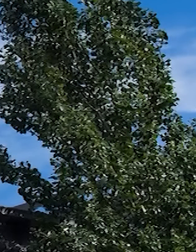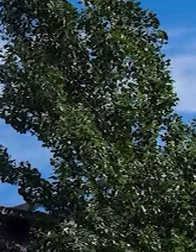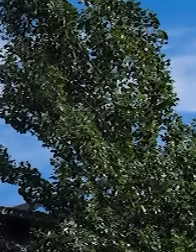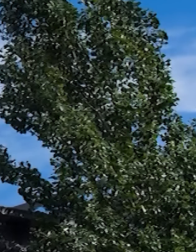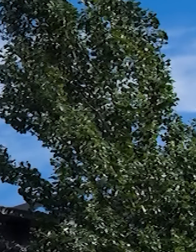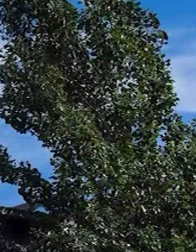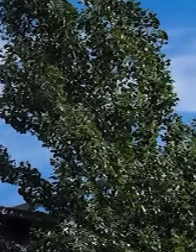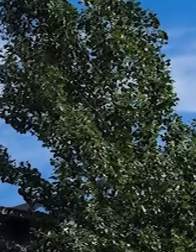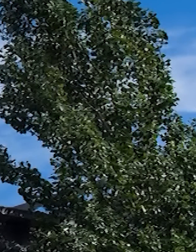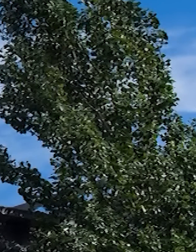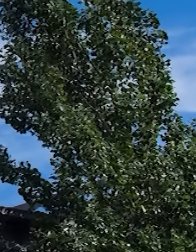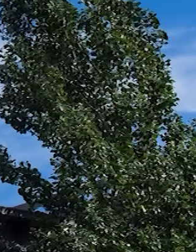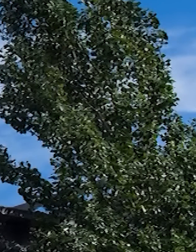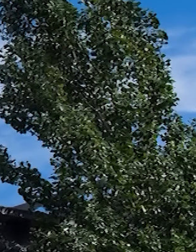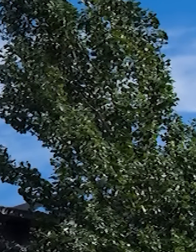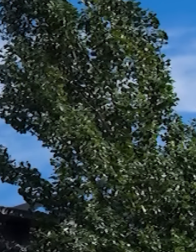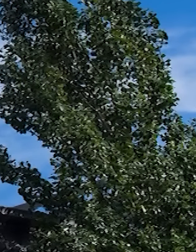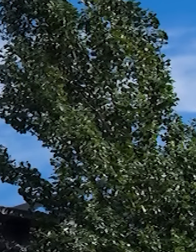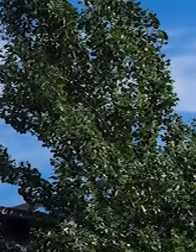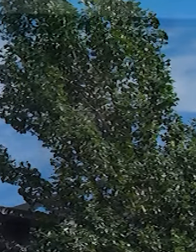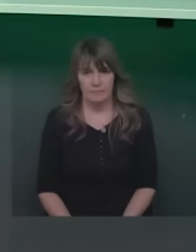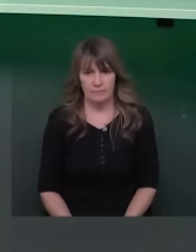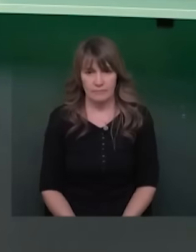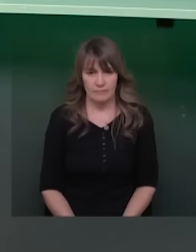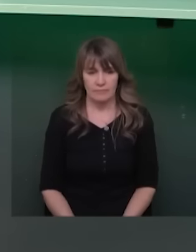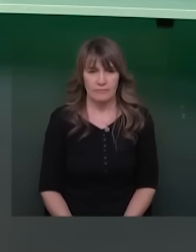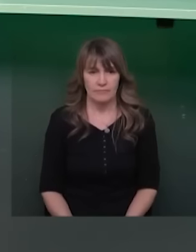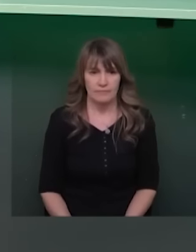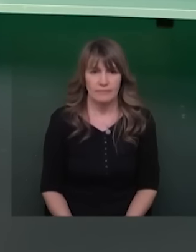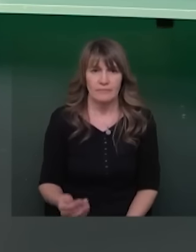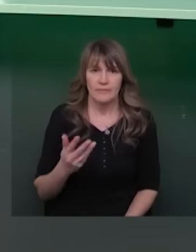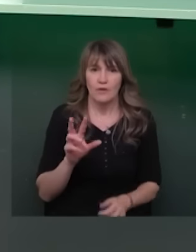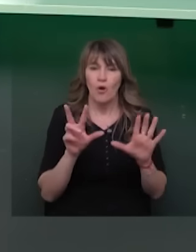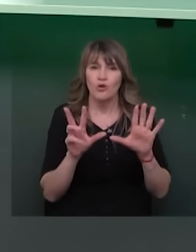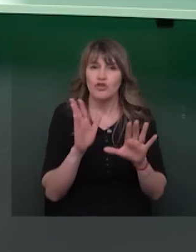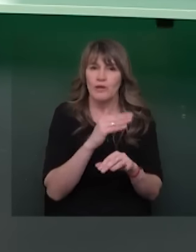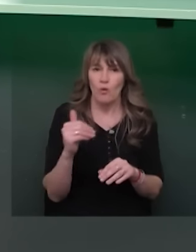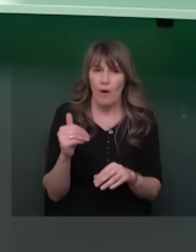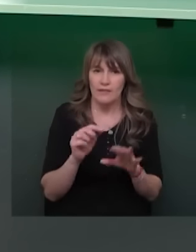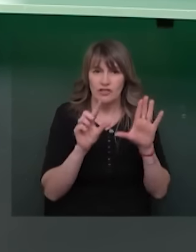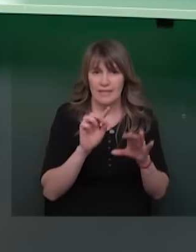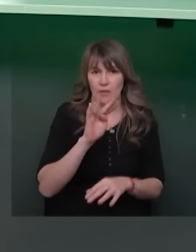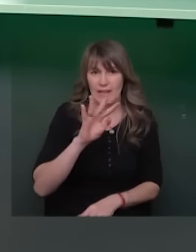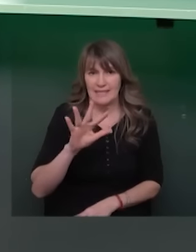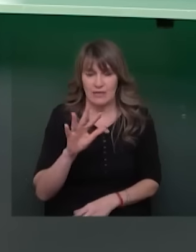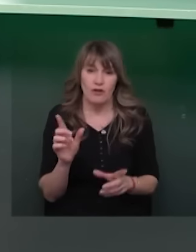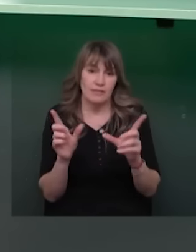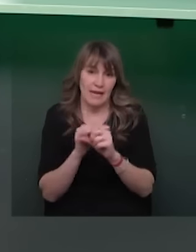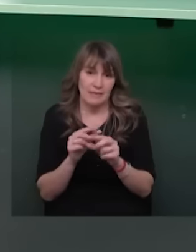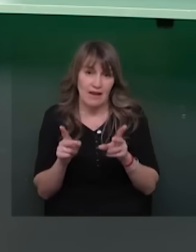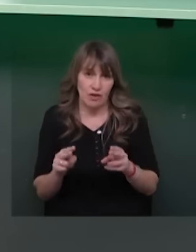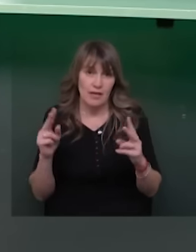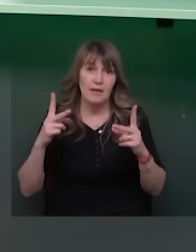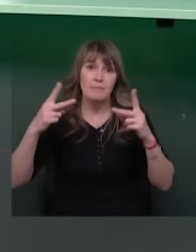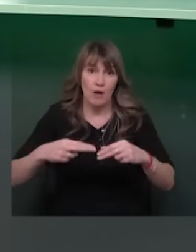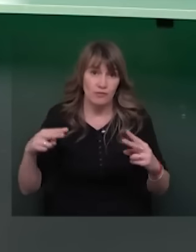historias mercado de historia ya casi 8 menos cuar tiempo de cerrar bloque pero Hay más después de